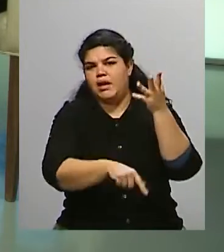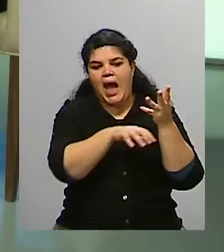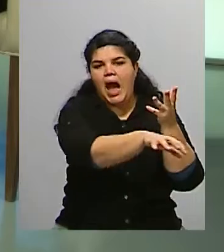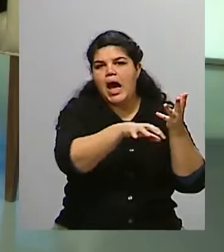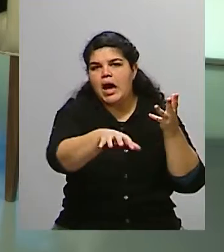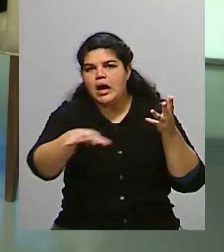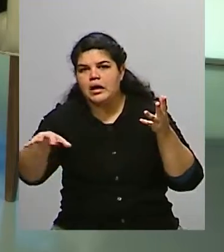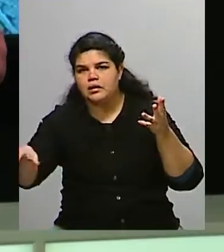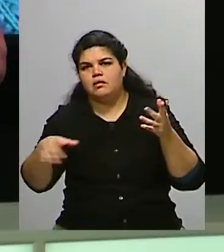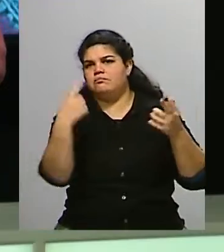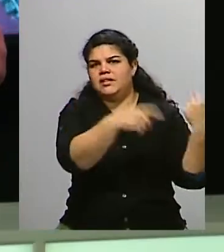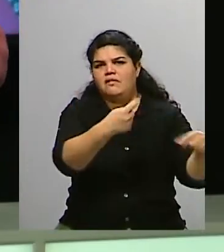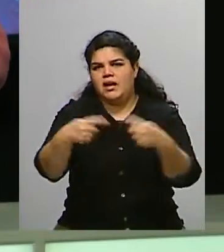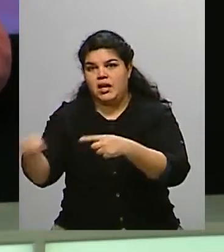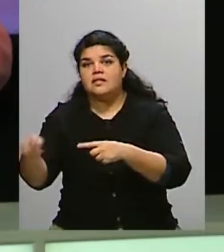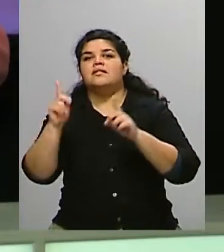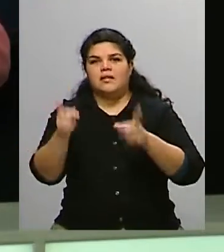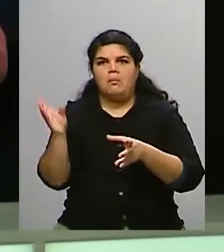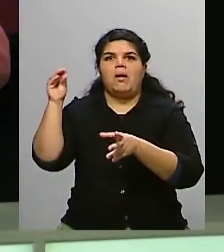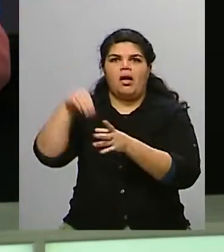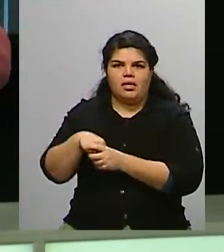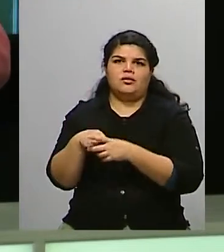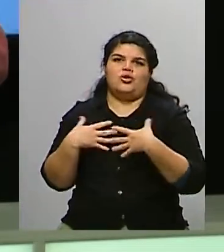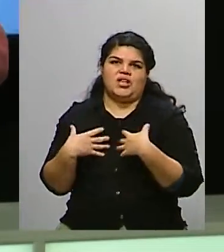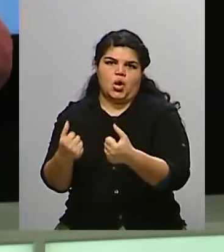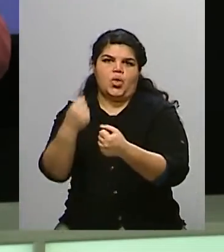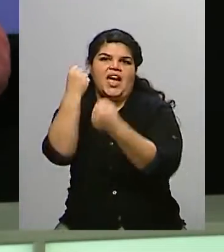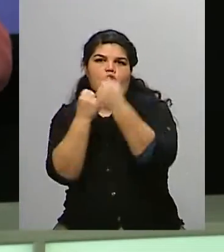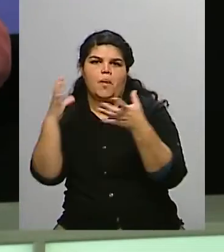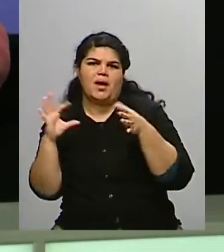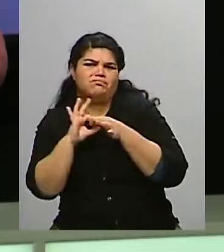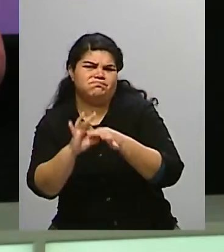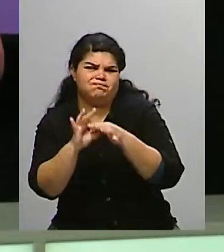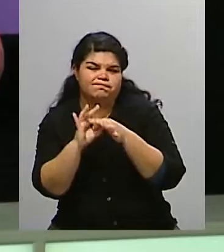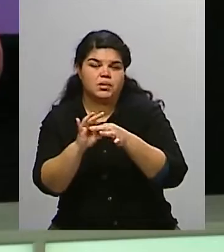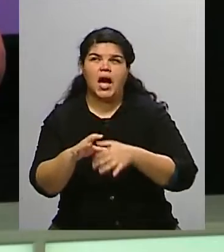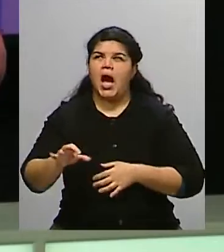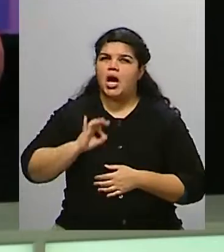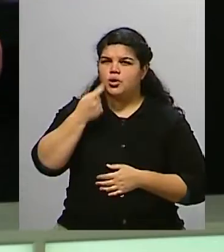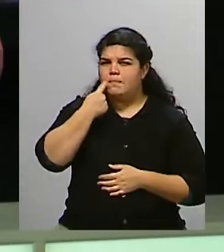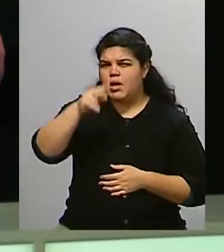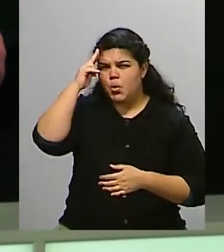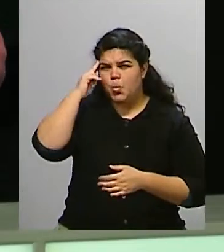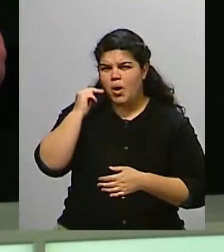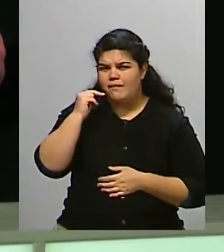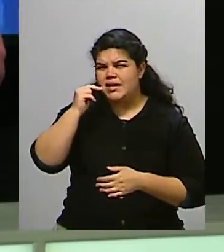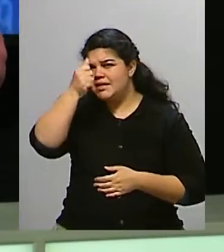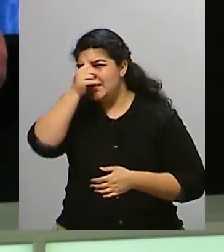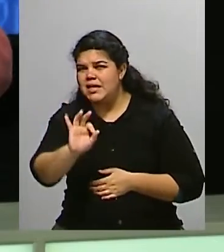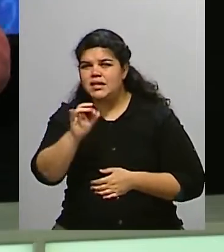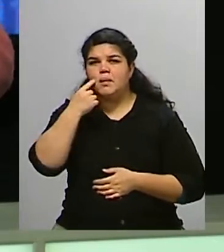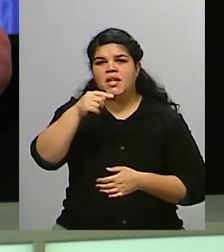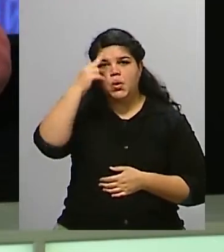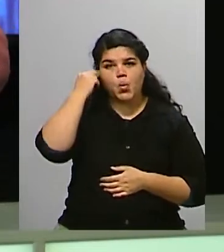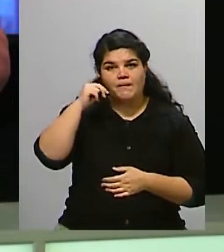particular. Aparece como una especialización ya de las ciencias económicas aplicadas a la salud en los años 60, en los años 70, cuando